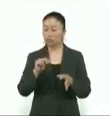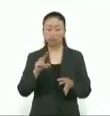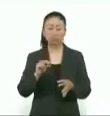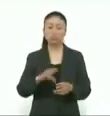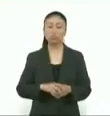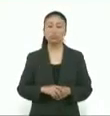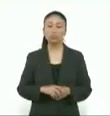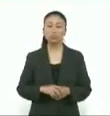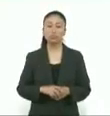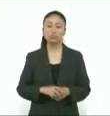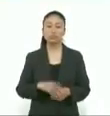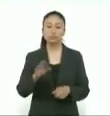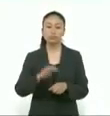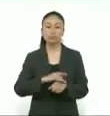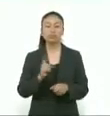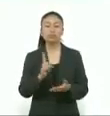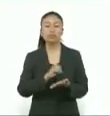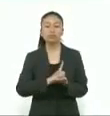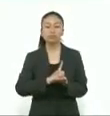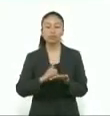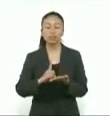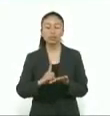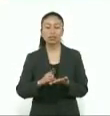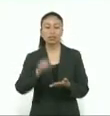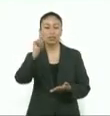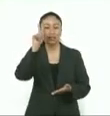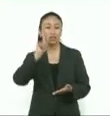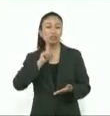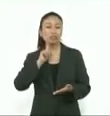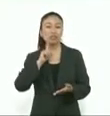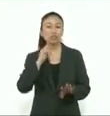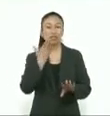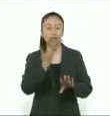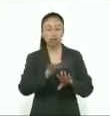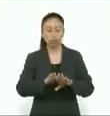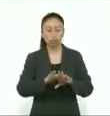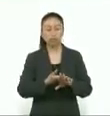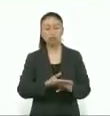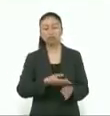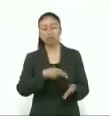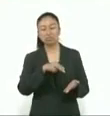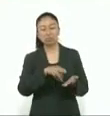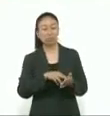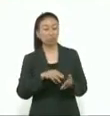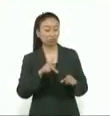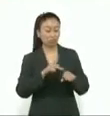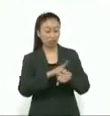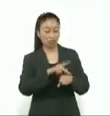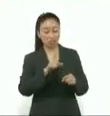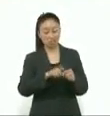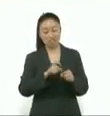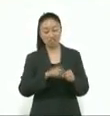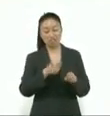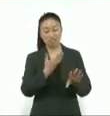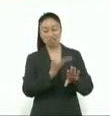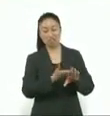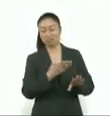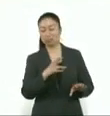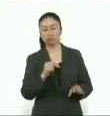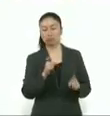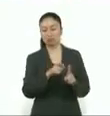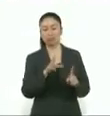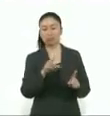mujeres no se conjugan con el racismo ni con el clasismo. Por eso el feminismo es de izquierda.